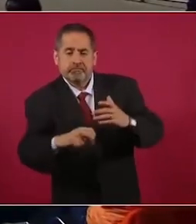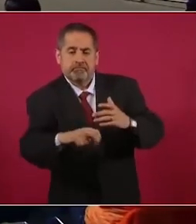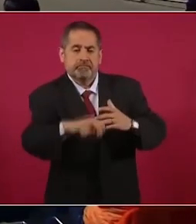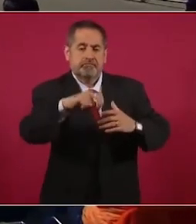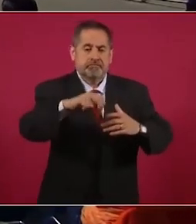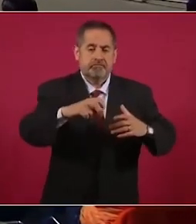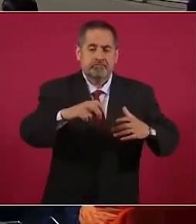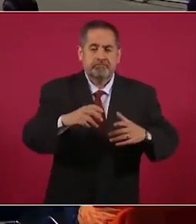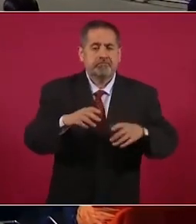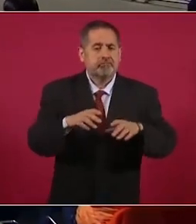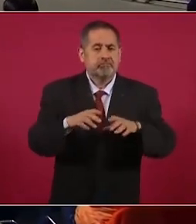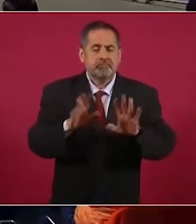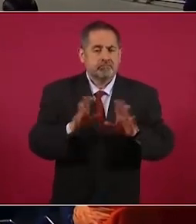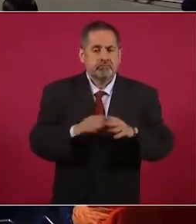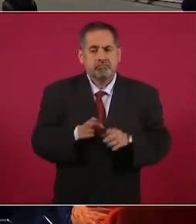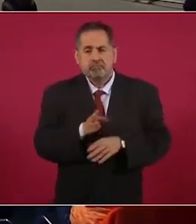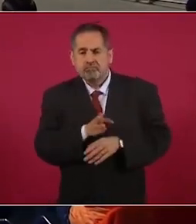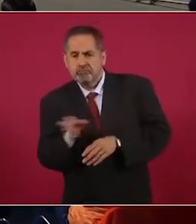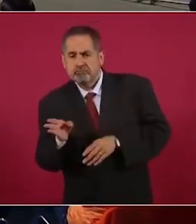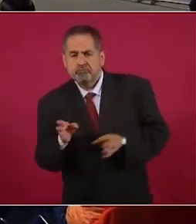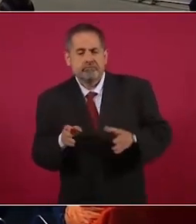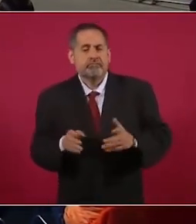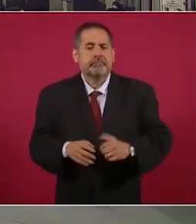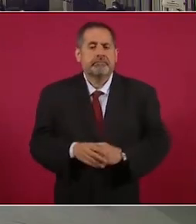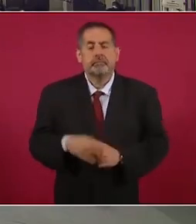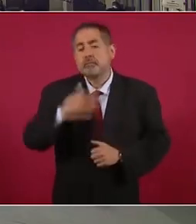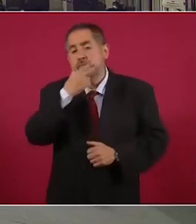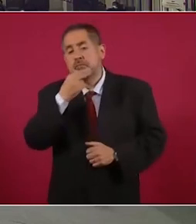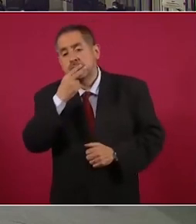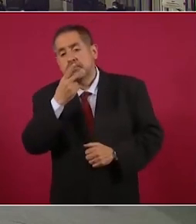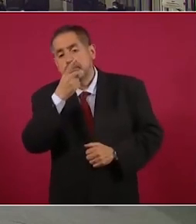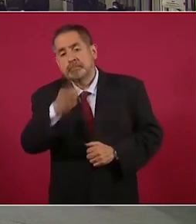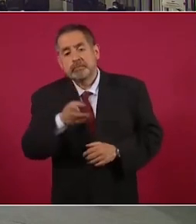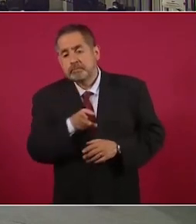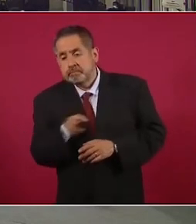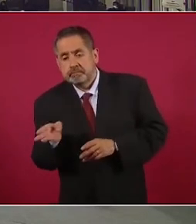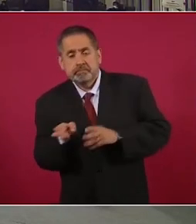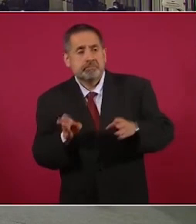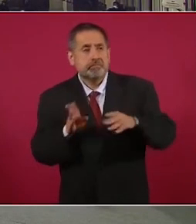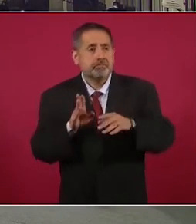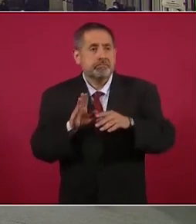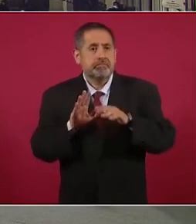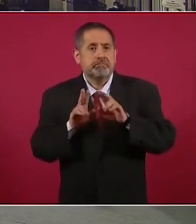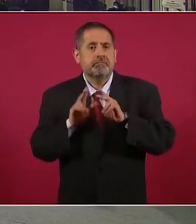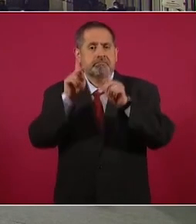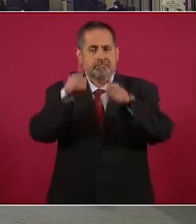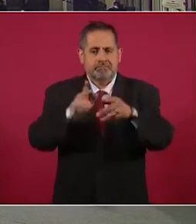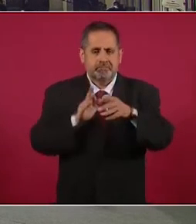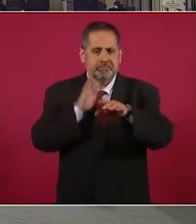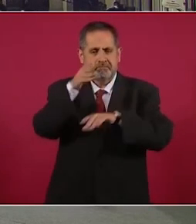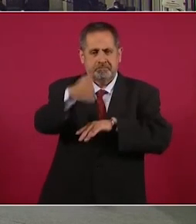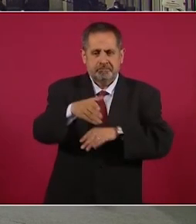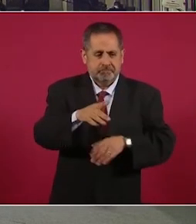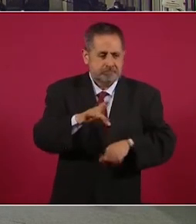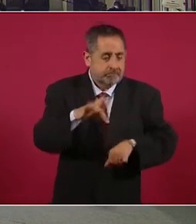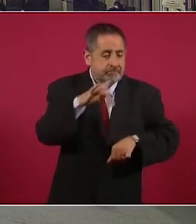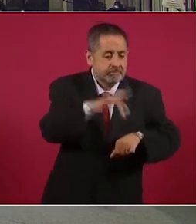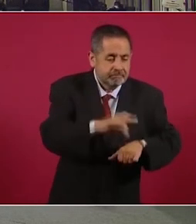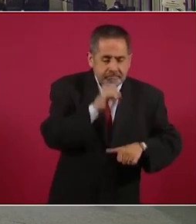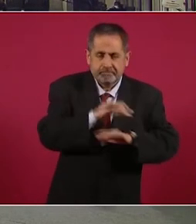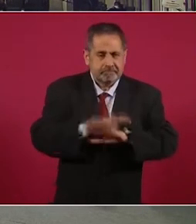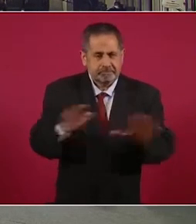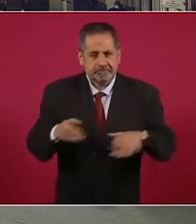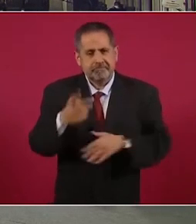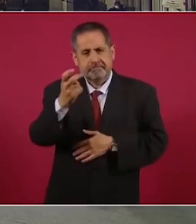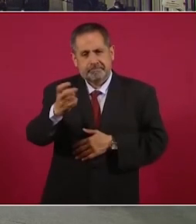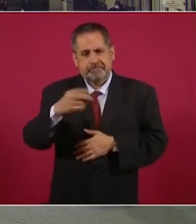por nada. Volar, o sea, los van a esquivar, los van a pasar por arriba de ellos, no los van a tocar, ¿no? Esa es la respuesta, digamos, a todos los